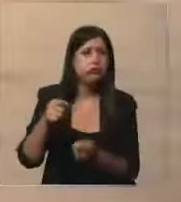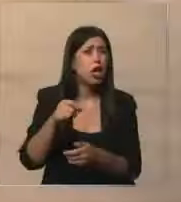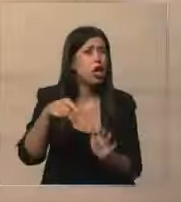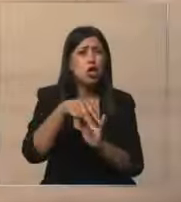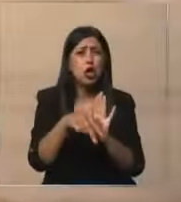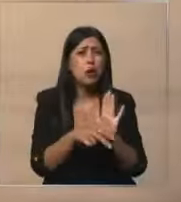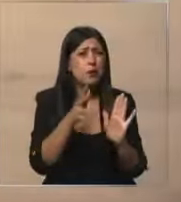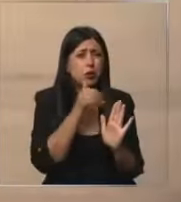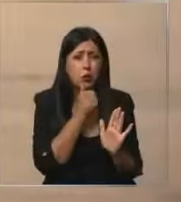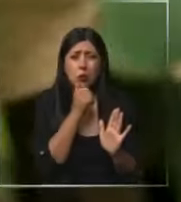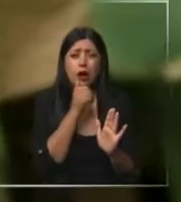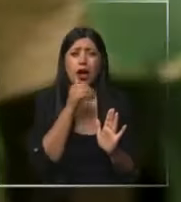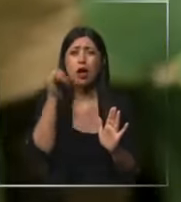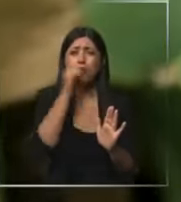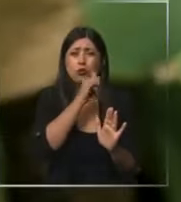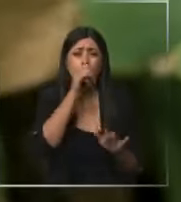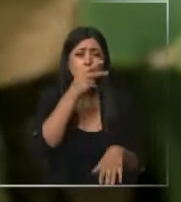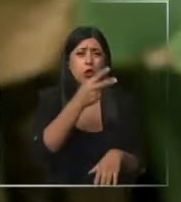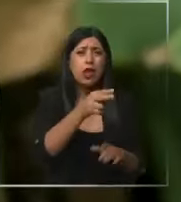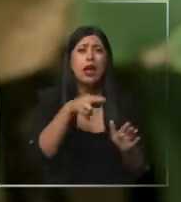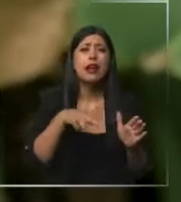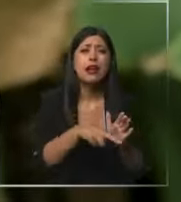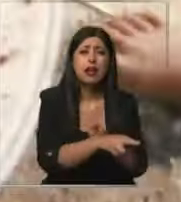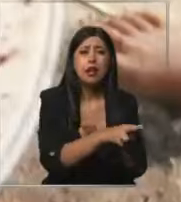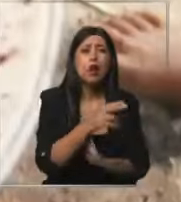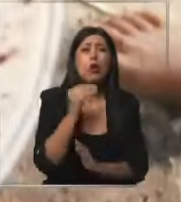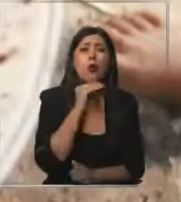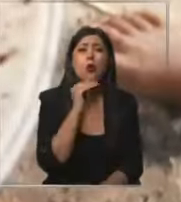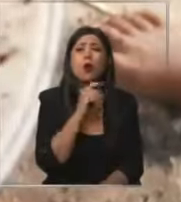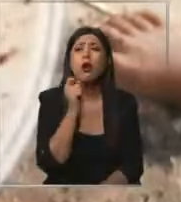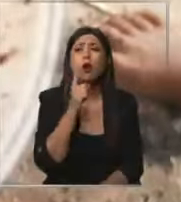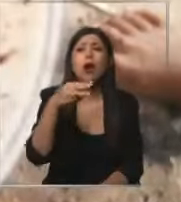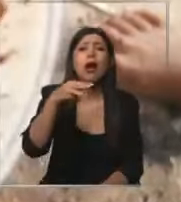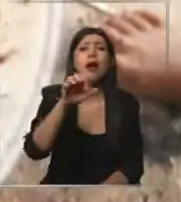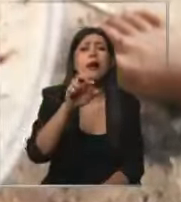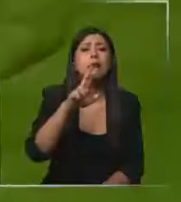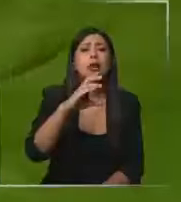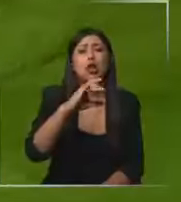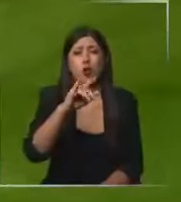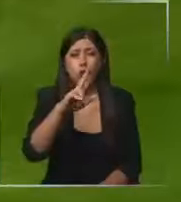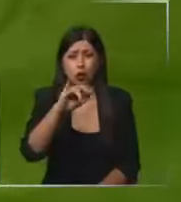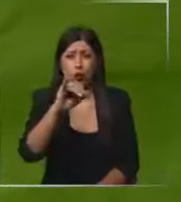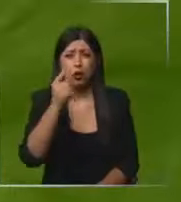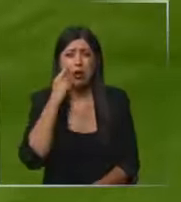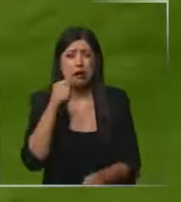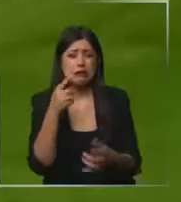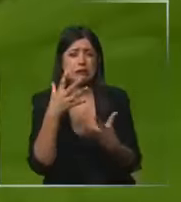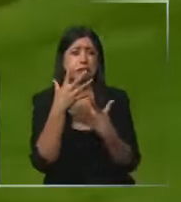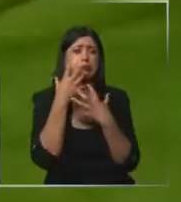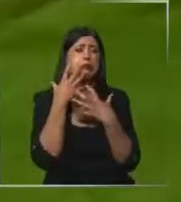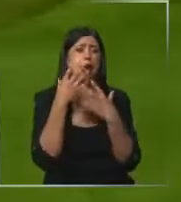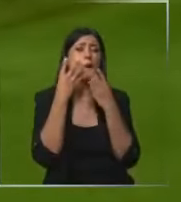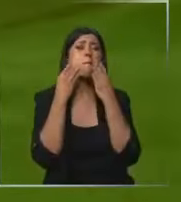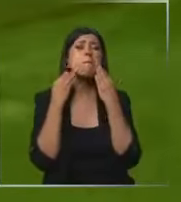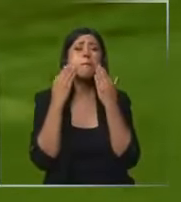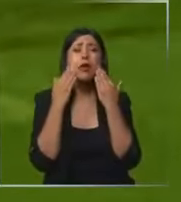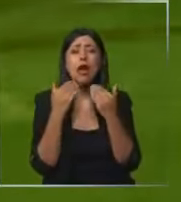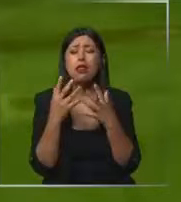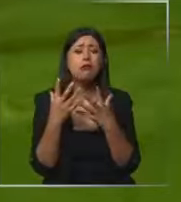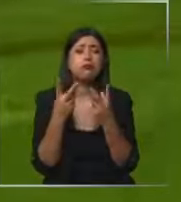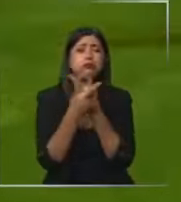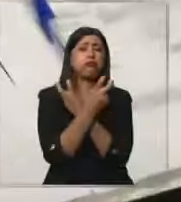la contaminación hacia los ríos, porque utilizan mercurio y eso es completamente tóxico para la piel. Imagínate tú que además ese